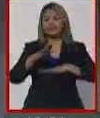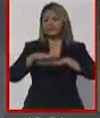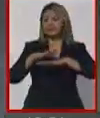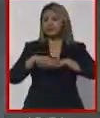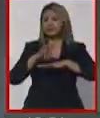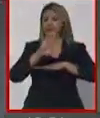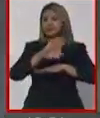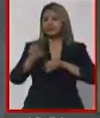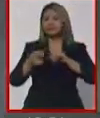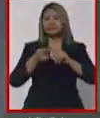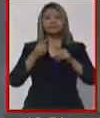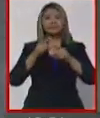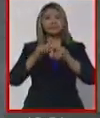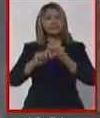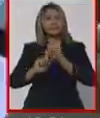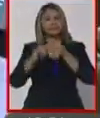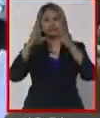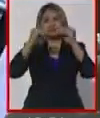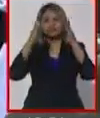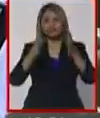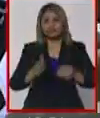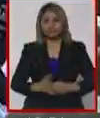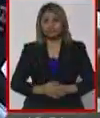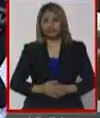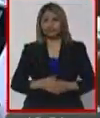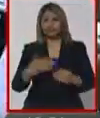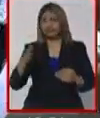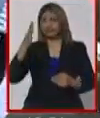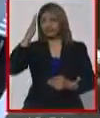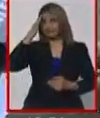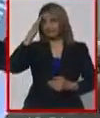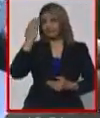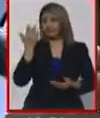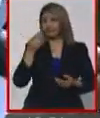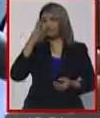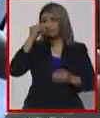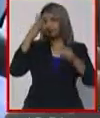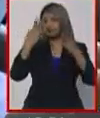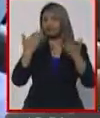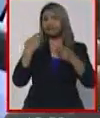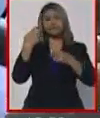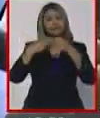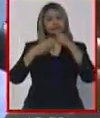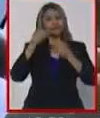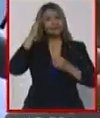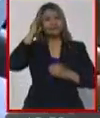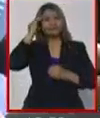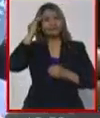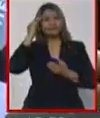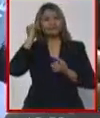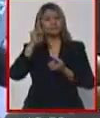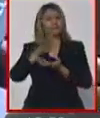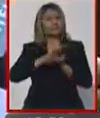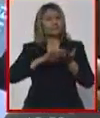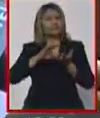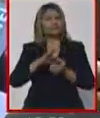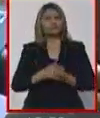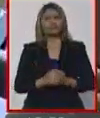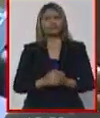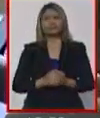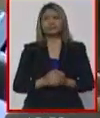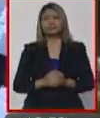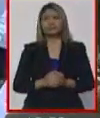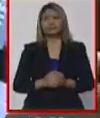convocaron a declarar a los colegas del presunto discriminador. Nos consta de que él padece trastornos mentales. Él estaba